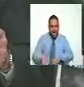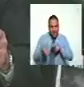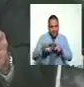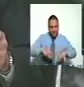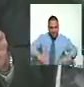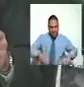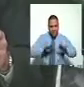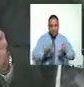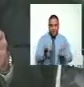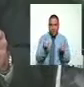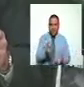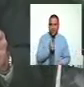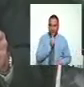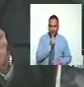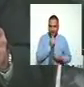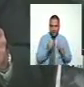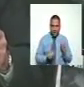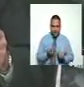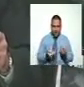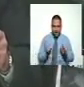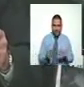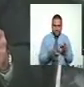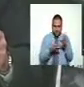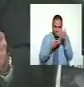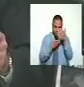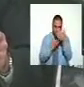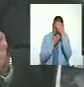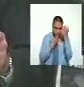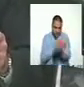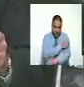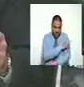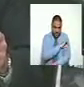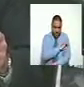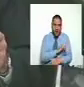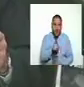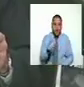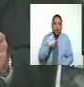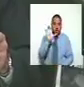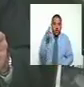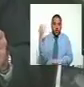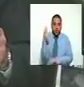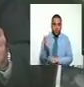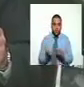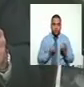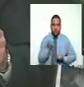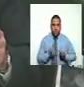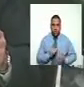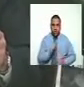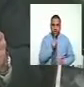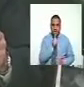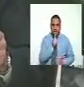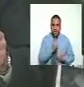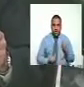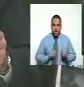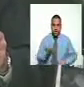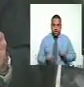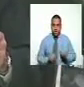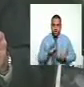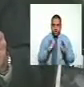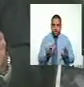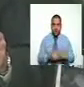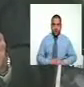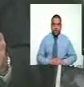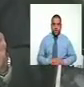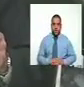narcotráfico deben negociarse con la FARC. El país sufre una crisis económica y social. Los empresarios están atrapados